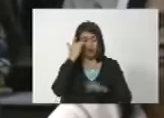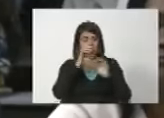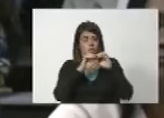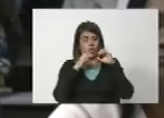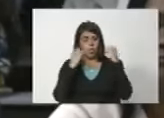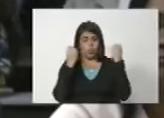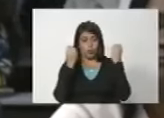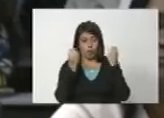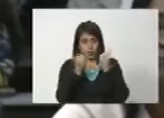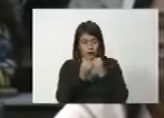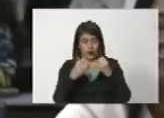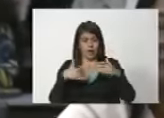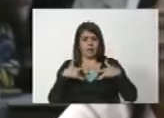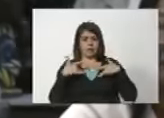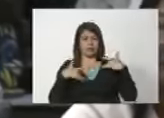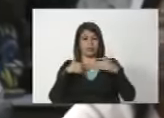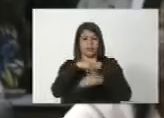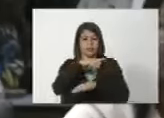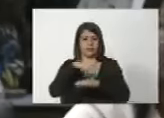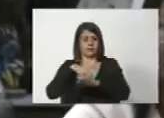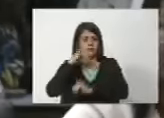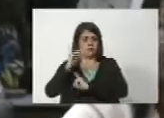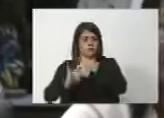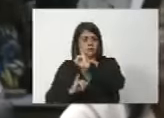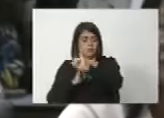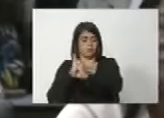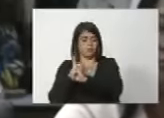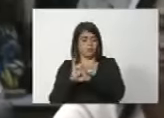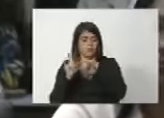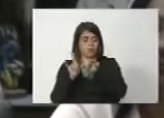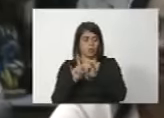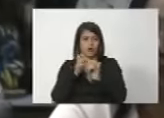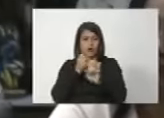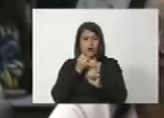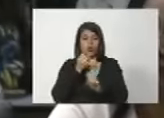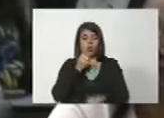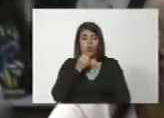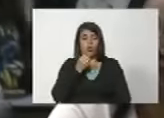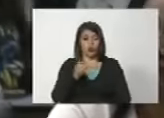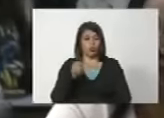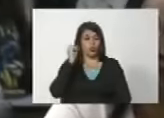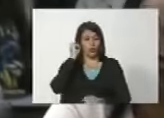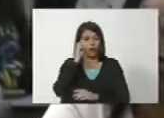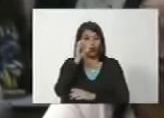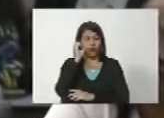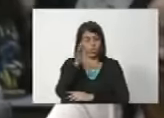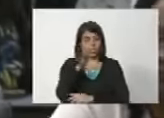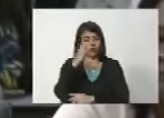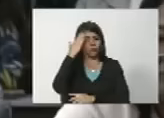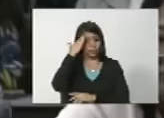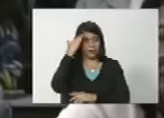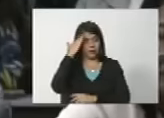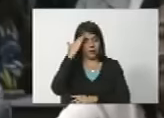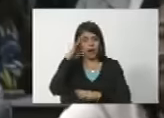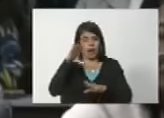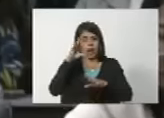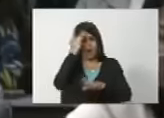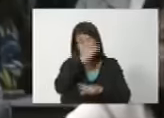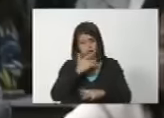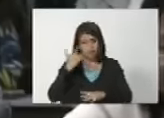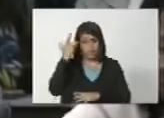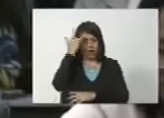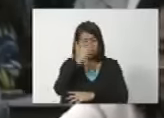organizando actividades nacionales e internacionales como Congreso de Saberes Africanos. En línea